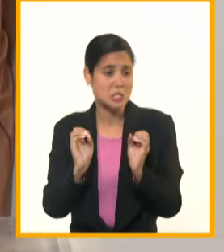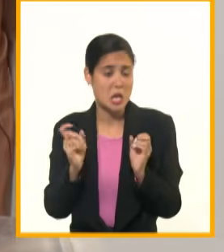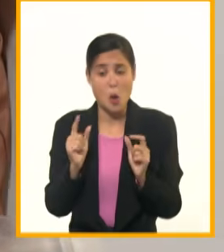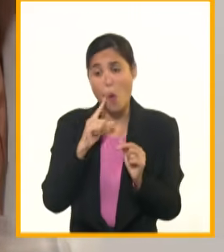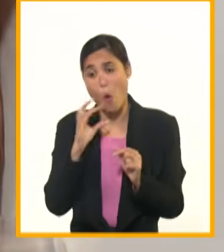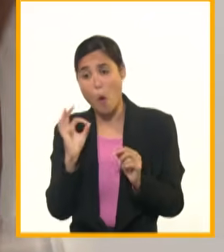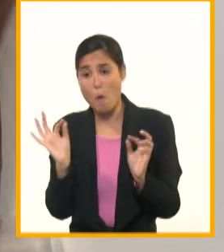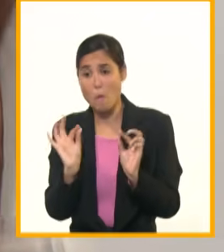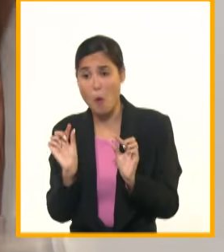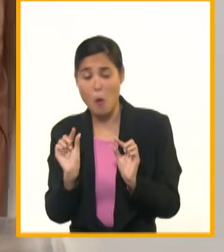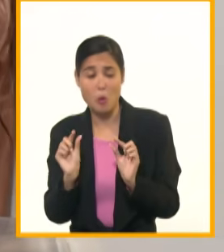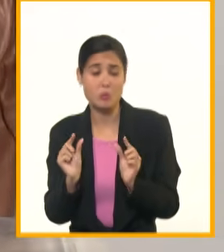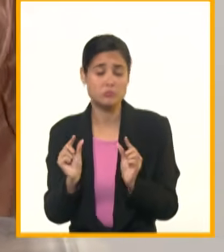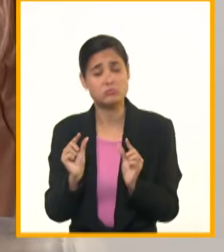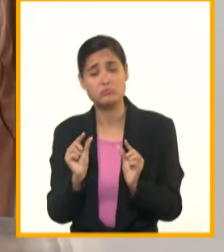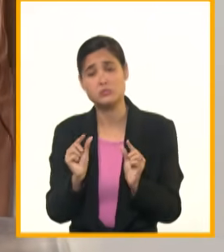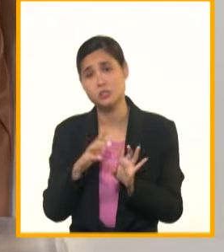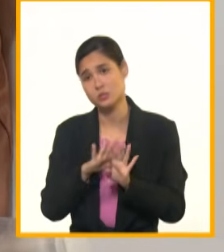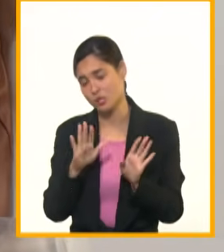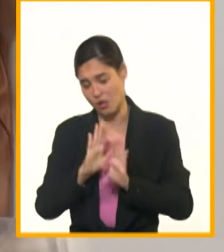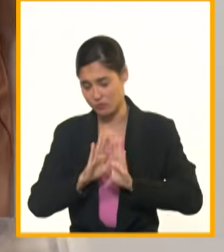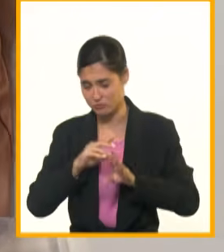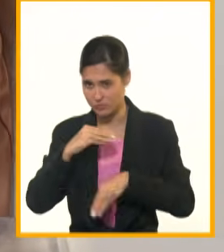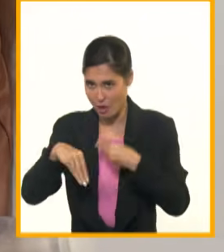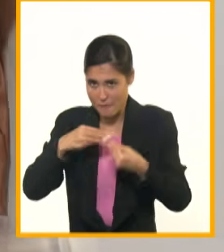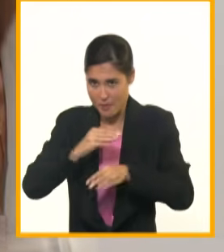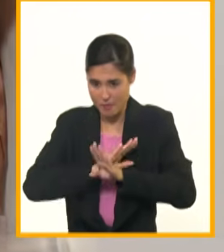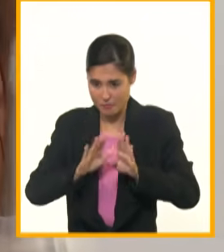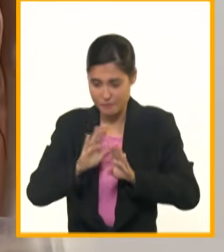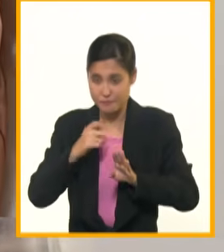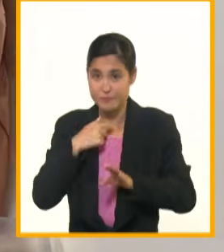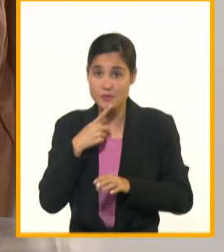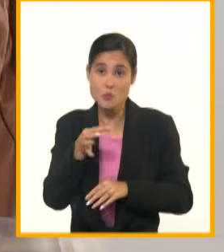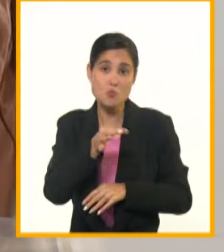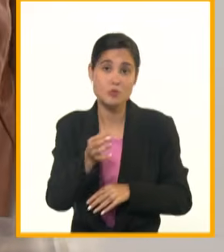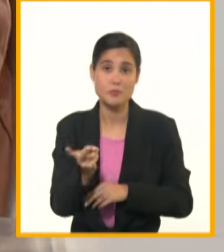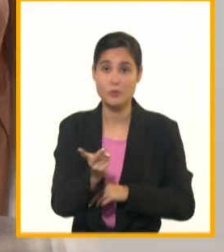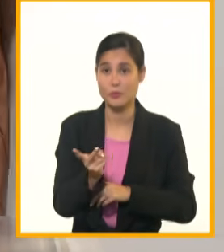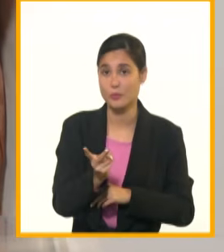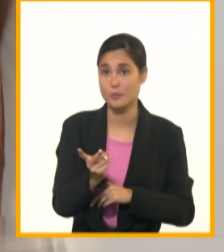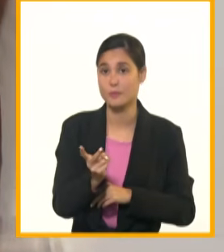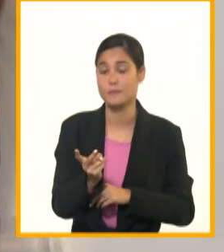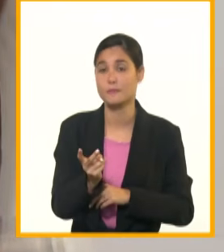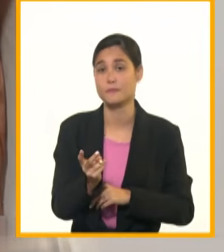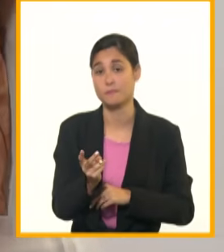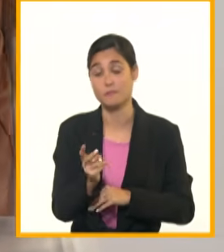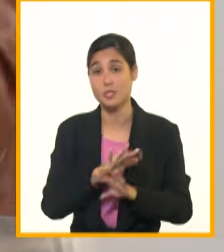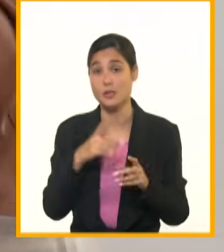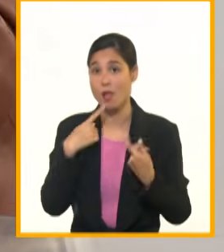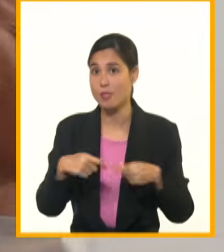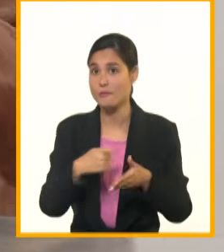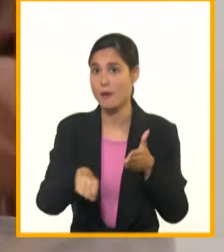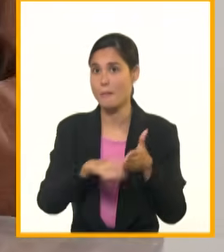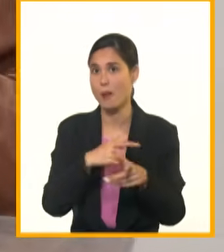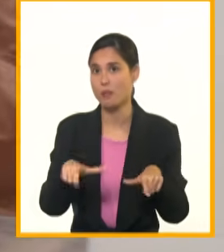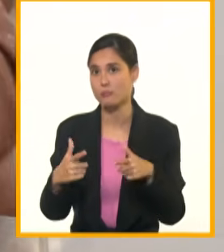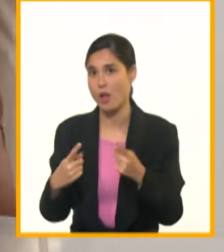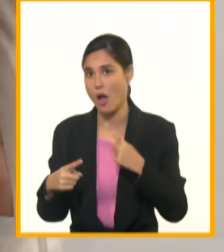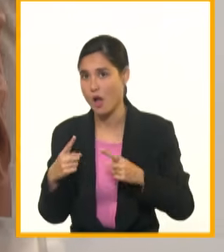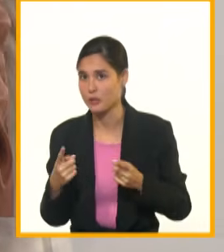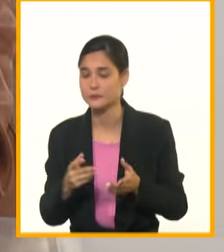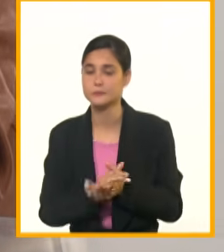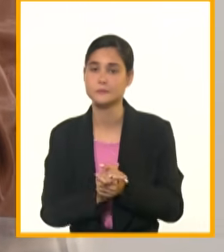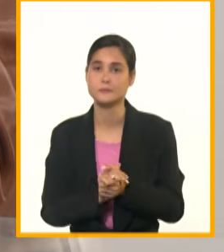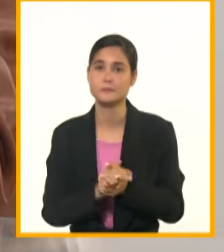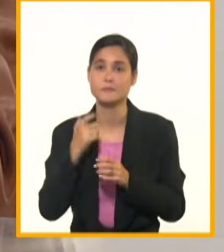Y este año vamos a completar los 2 municipios que nos faltan. Hay municipios que tienen 4 mini industrias. Y esa industria también pesa. Cuando usted suma todo eso, tiene